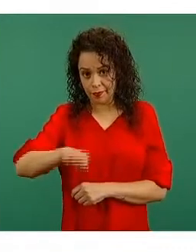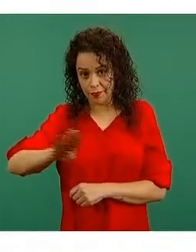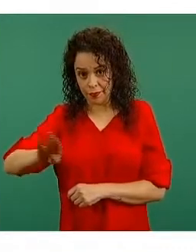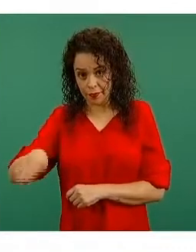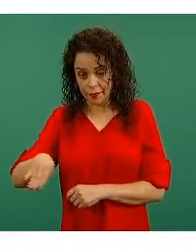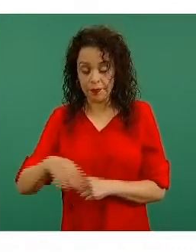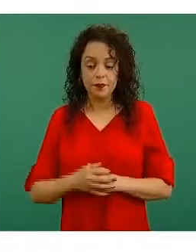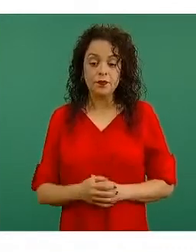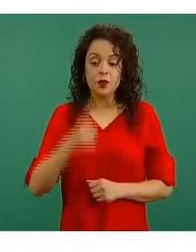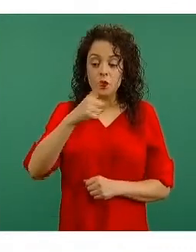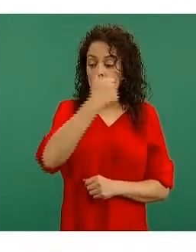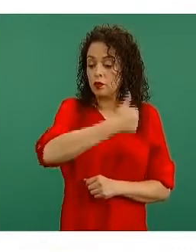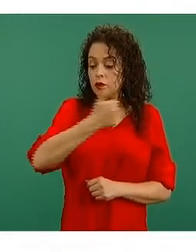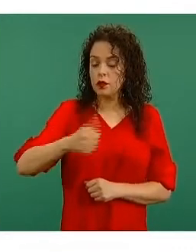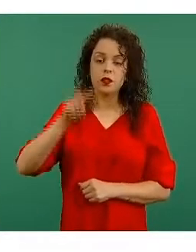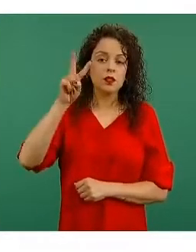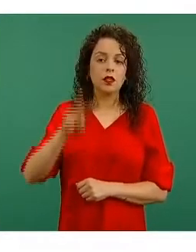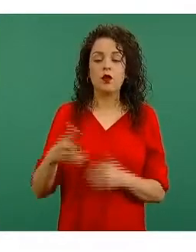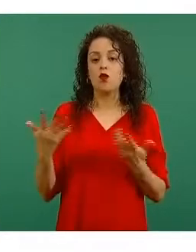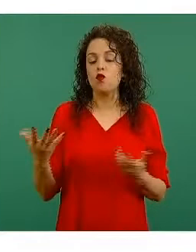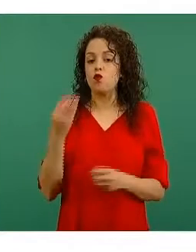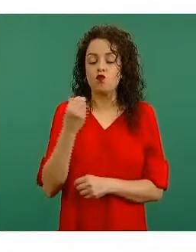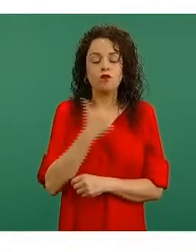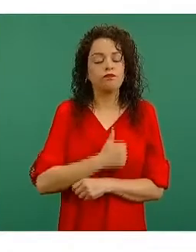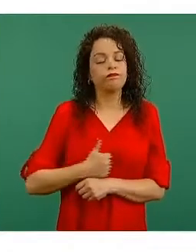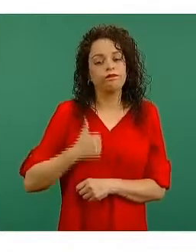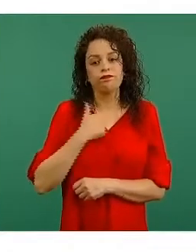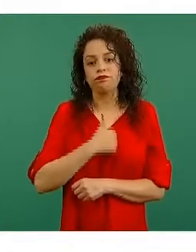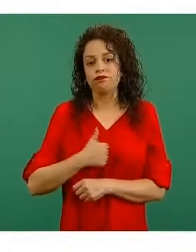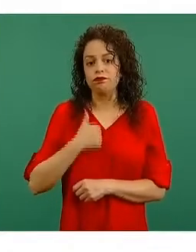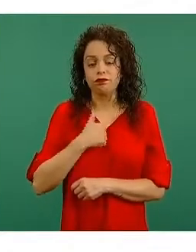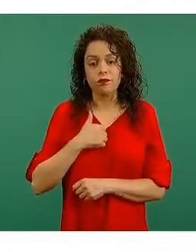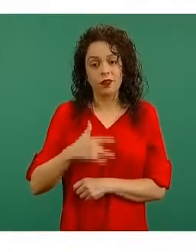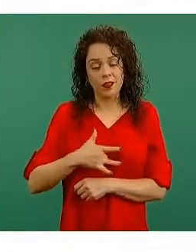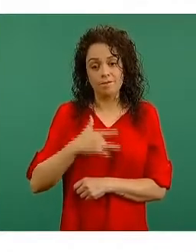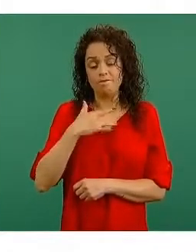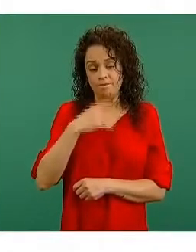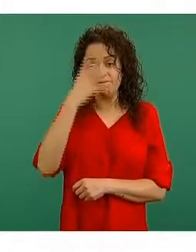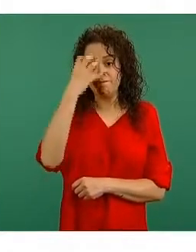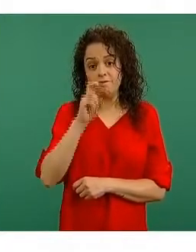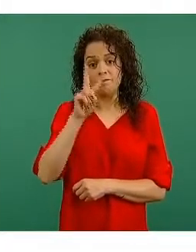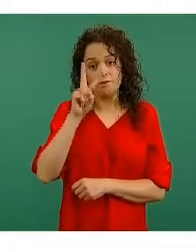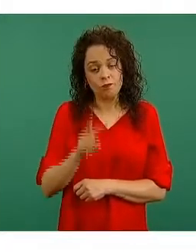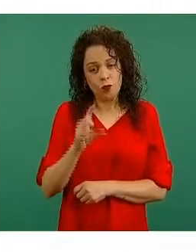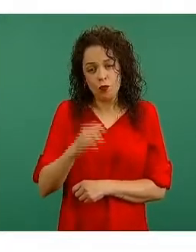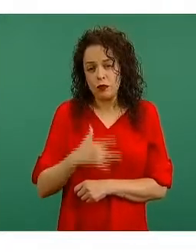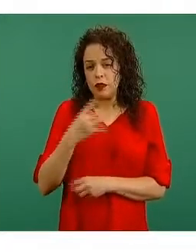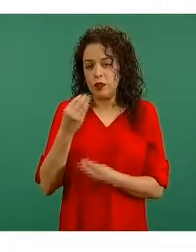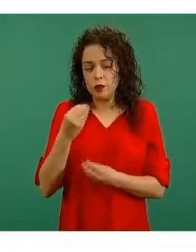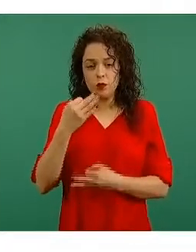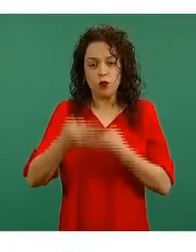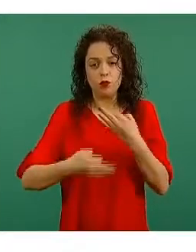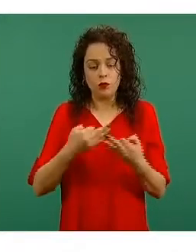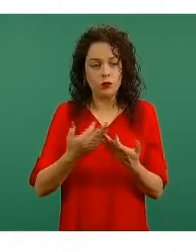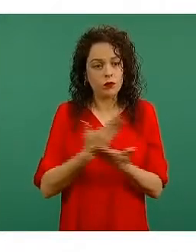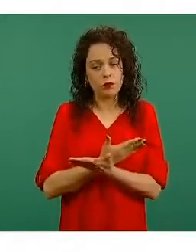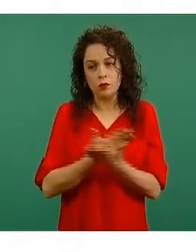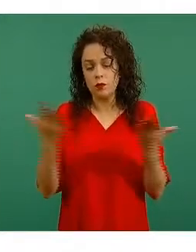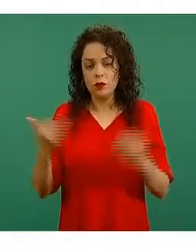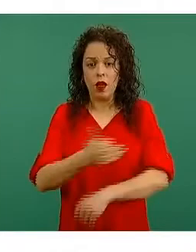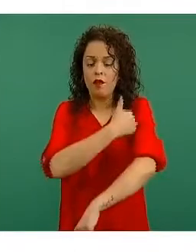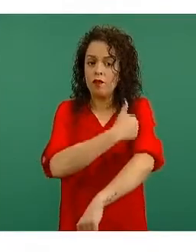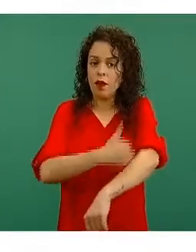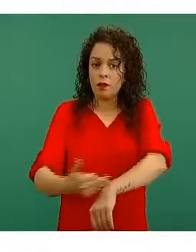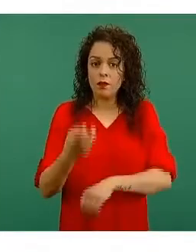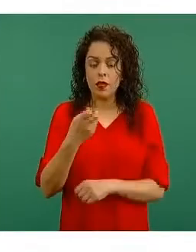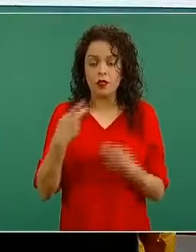lamentamos cada una de esas defunciones y expresamos nuestro más sentido pésame a todas y ellas, a todas las